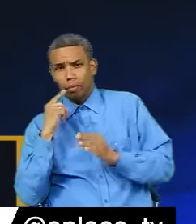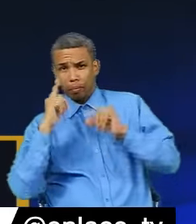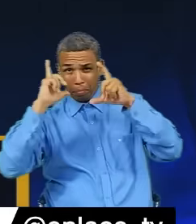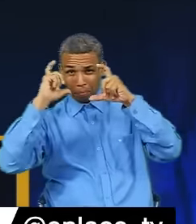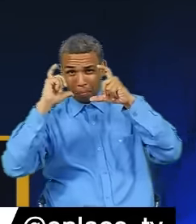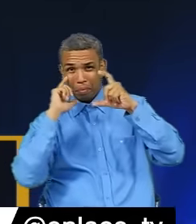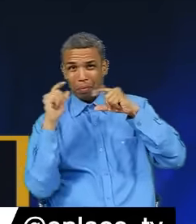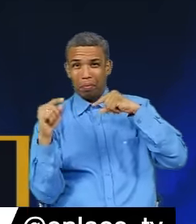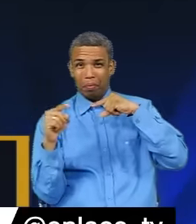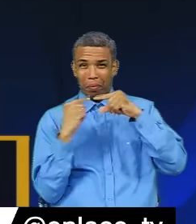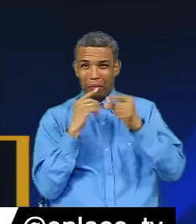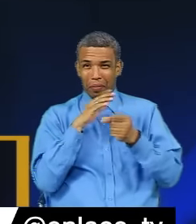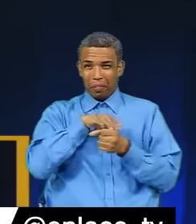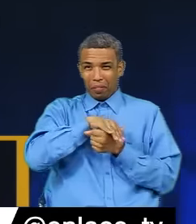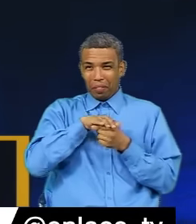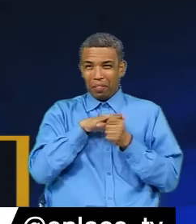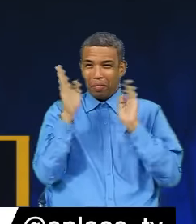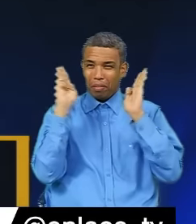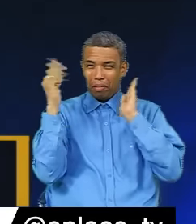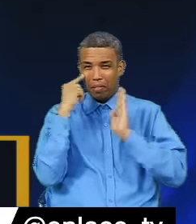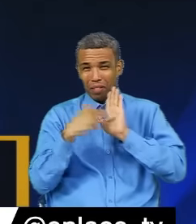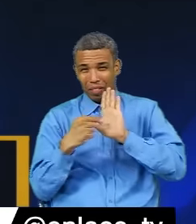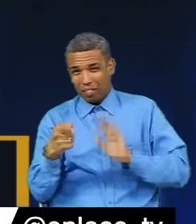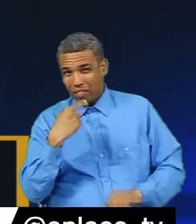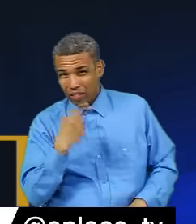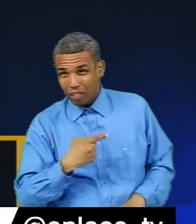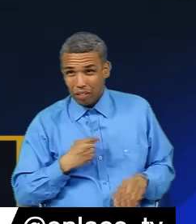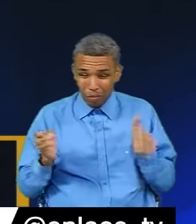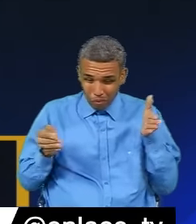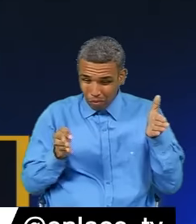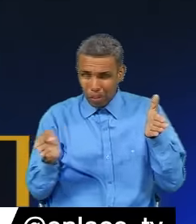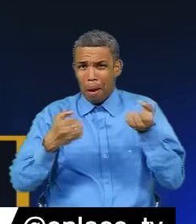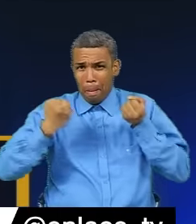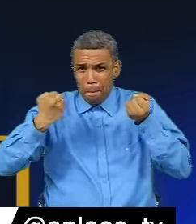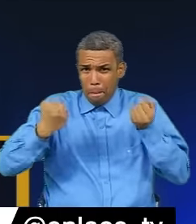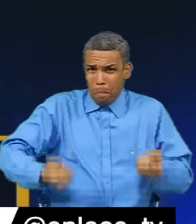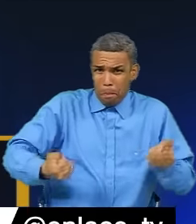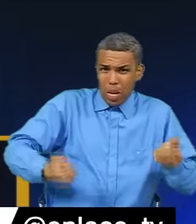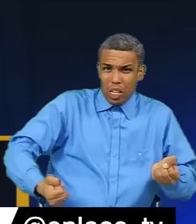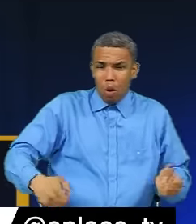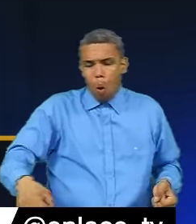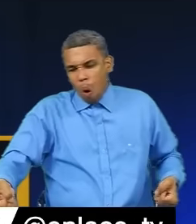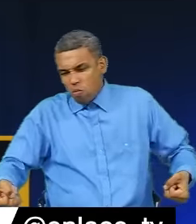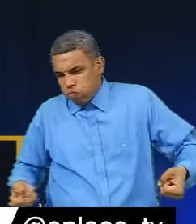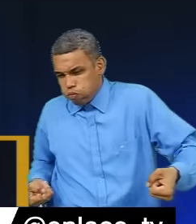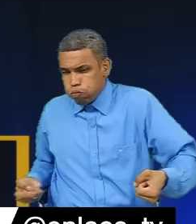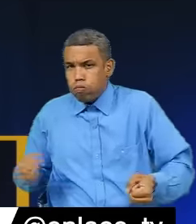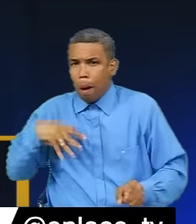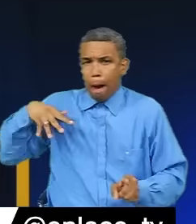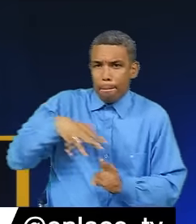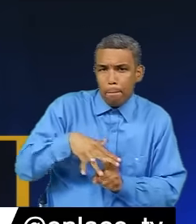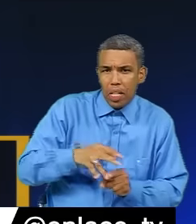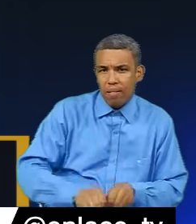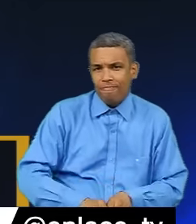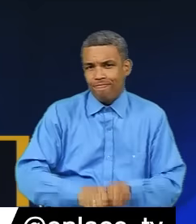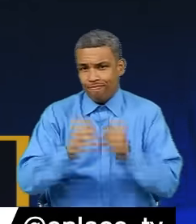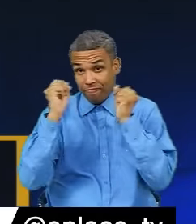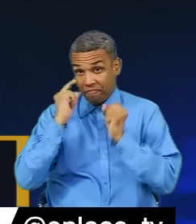sector ha venido dañando la malla vial, deteriorando el pavimento y causando incomodidad y peligro a sus habitantes. Transversal